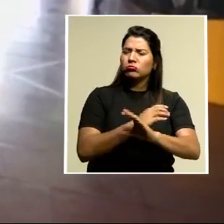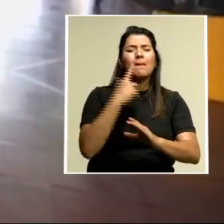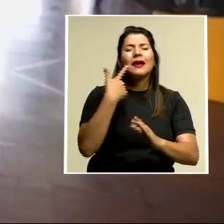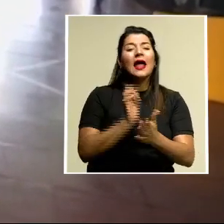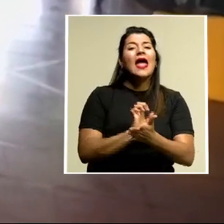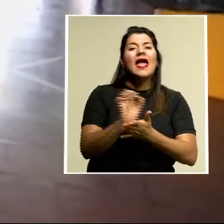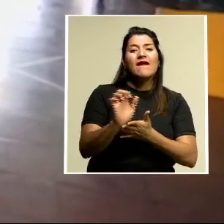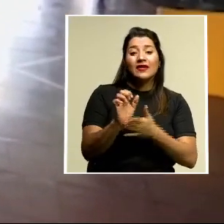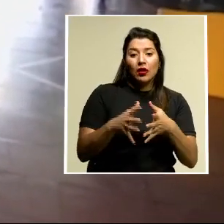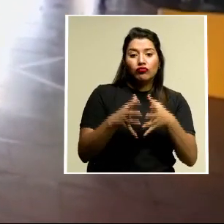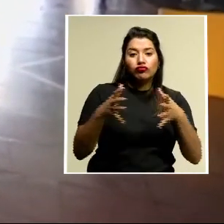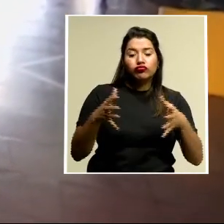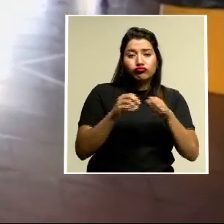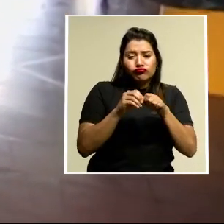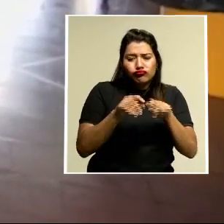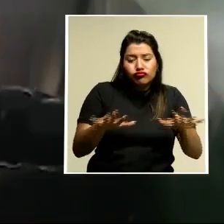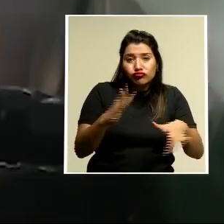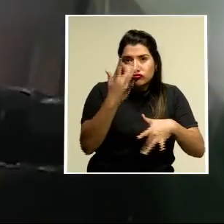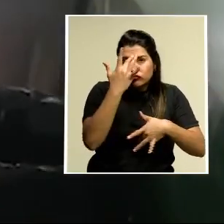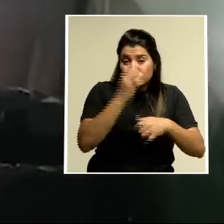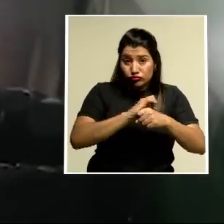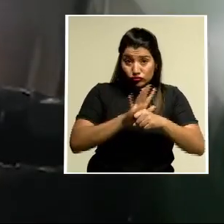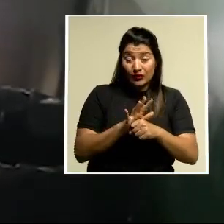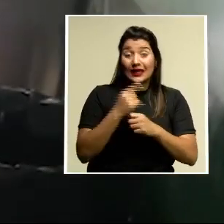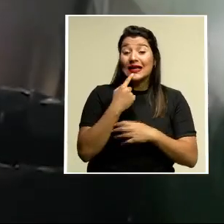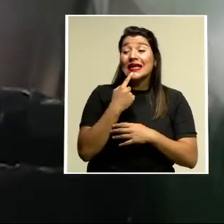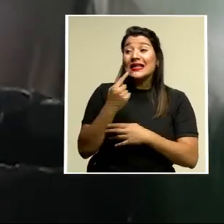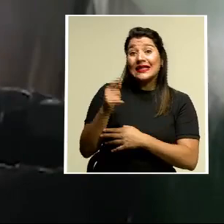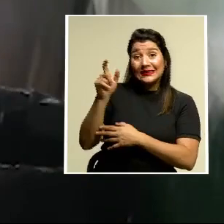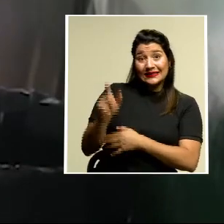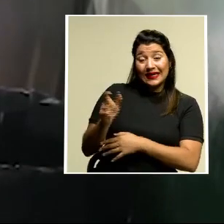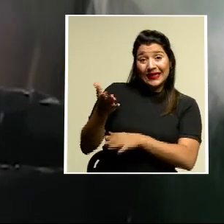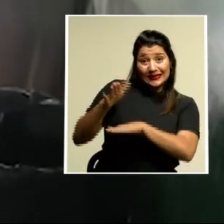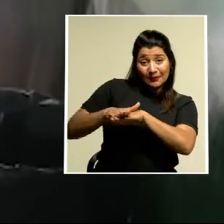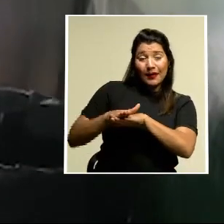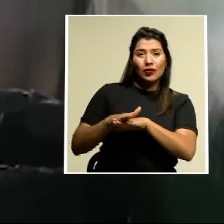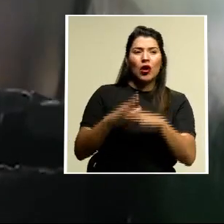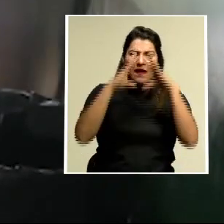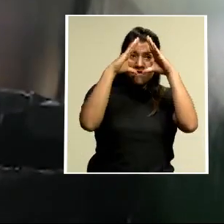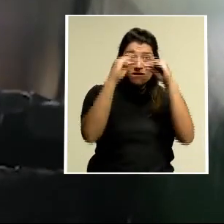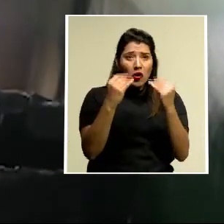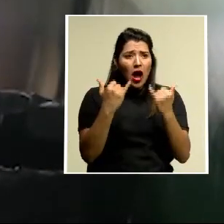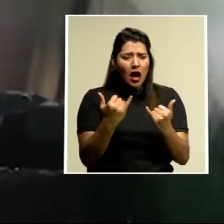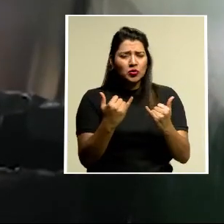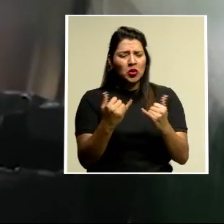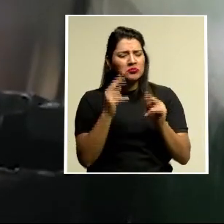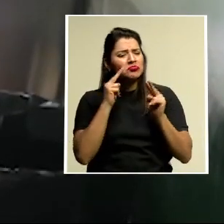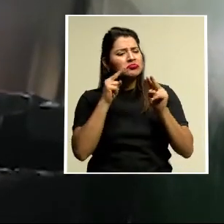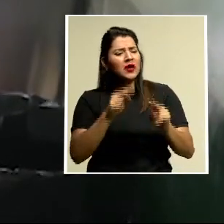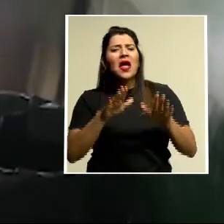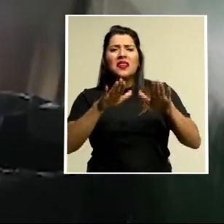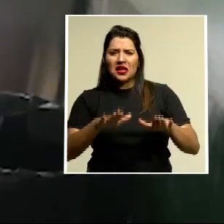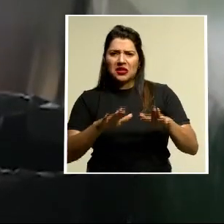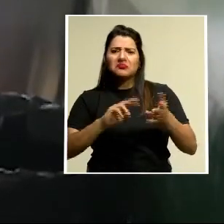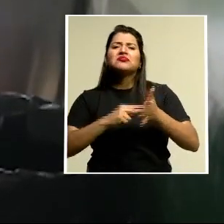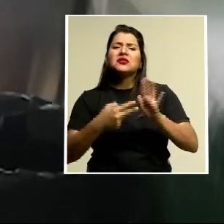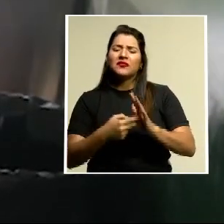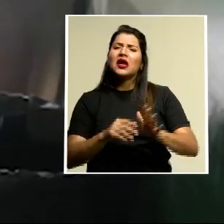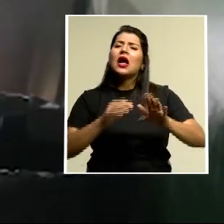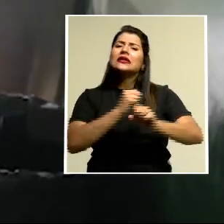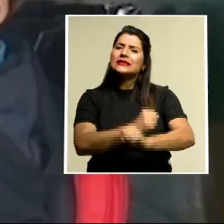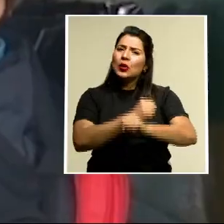casos de COVID-19. El demógrafo Luis Rosero afirma que los datos actuales evidencian tranquilidad y seguridad para que